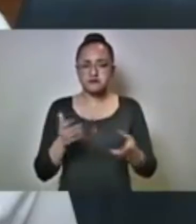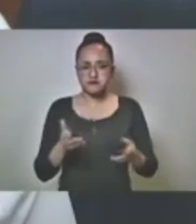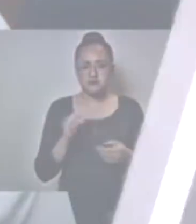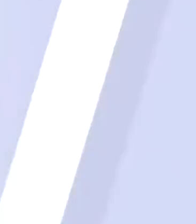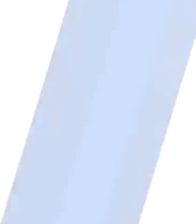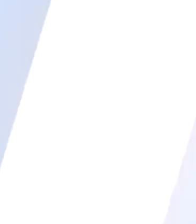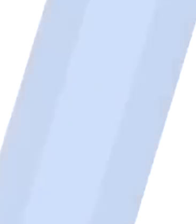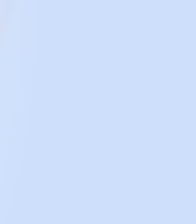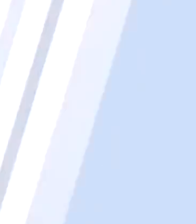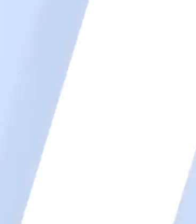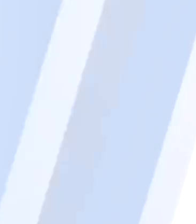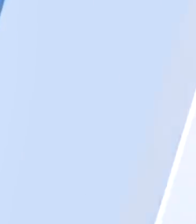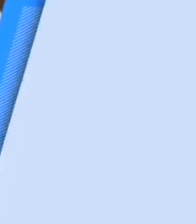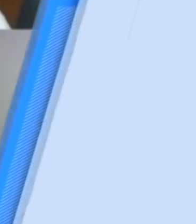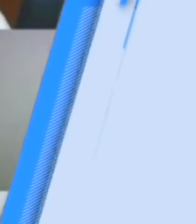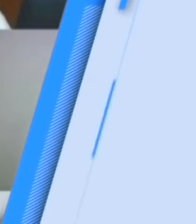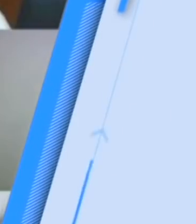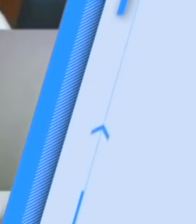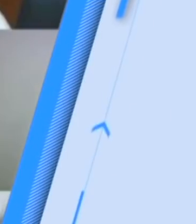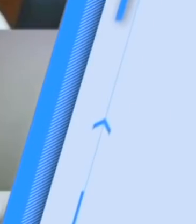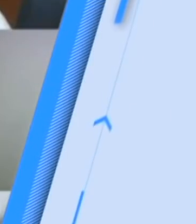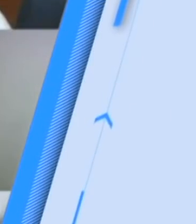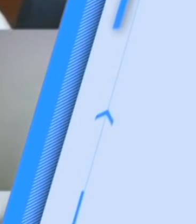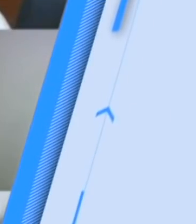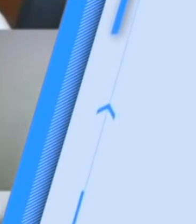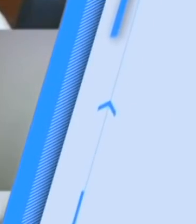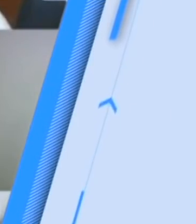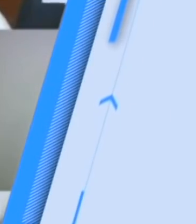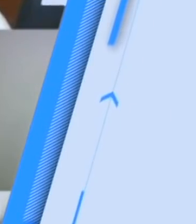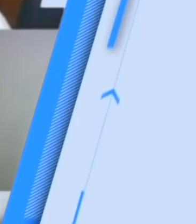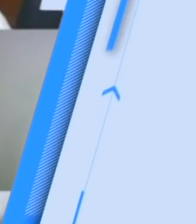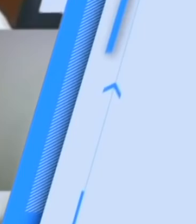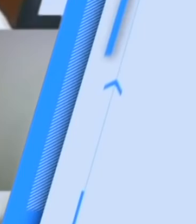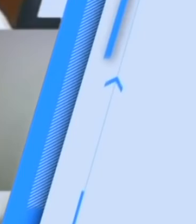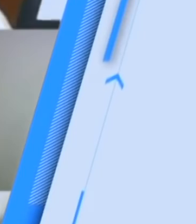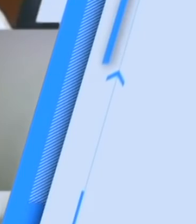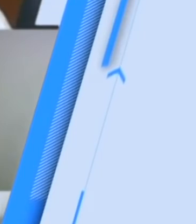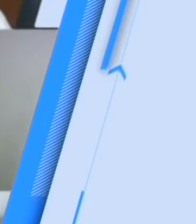cuántos nuevos contagios tiene usted 25 señor